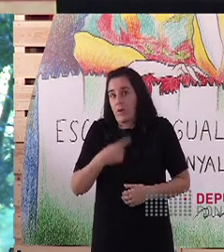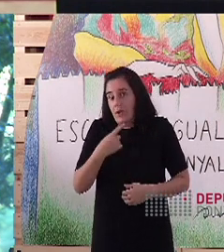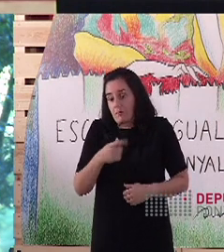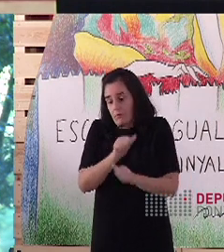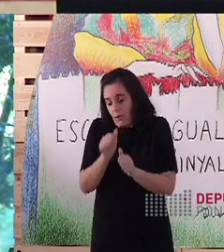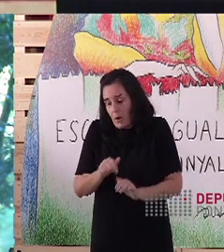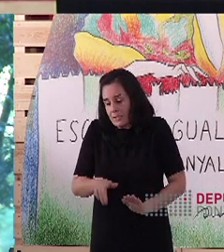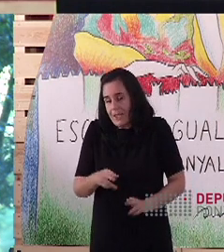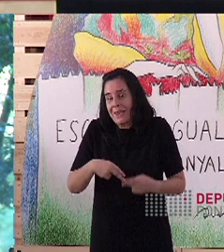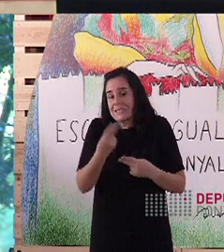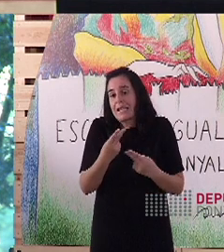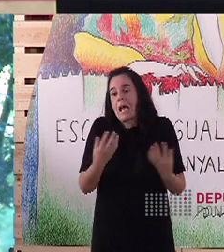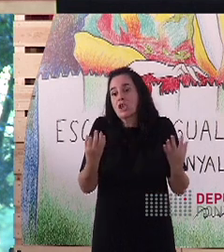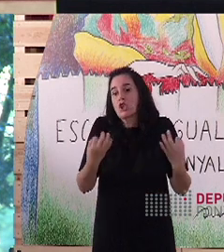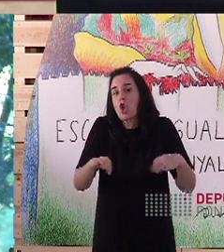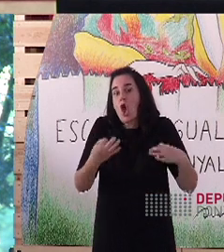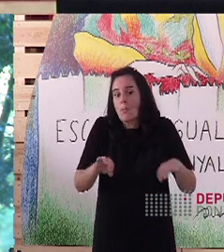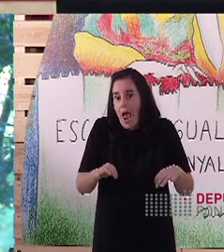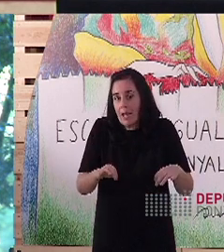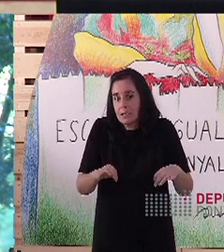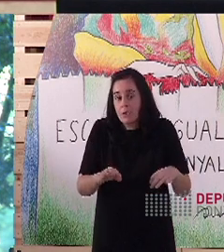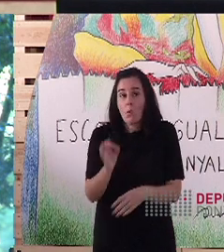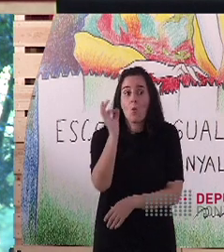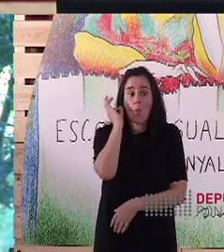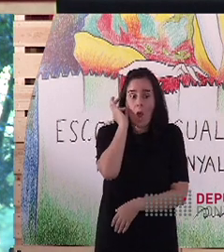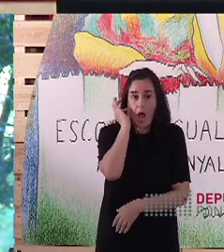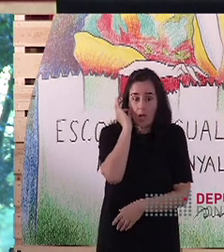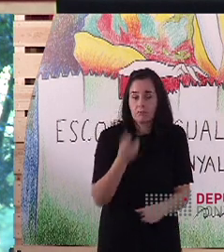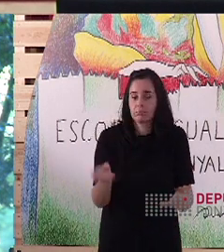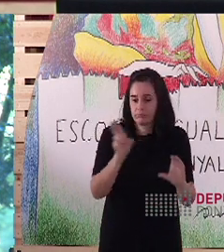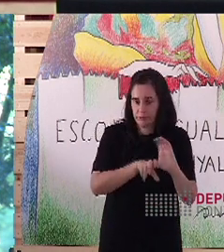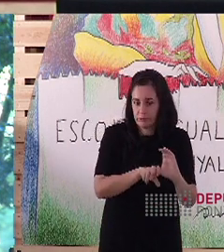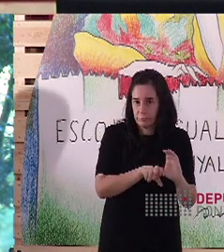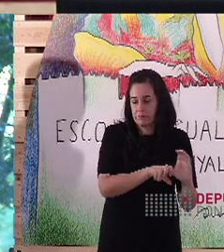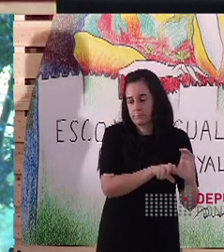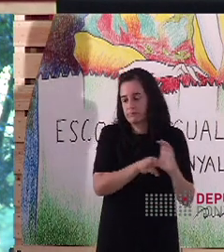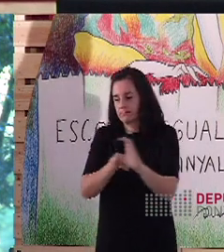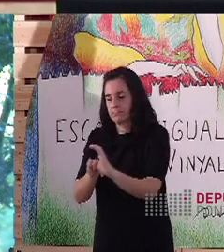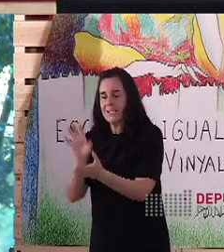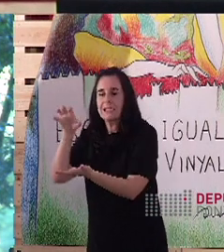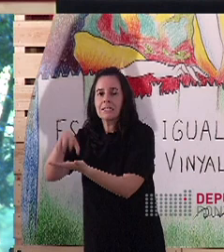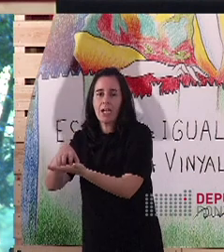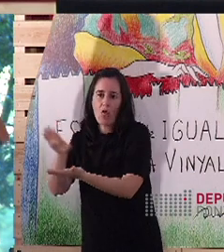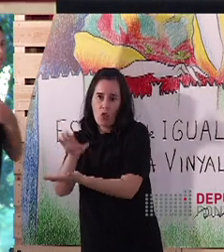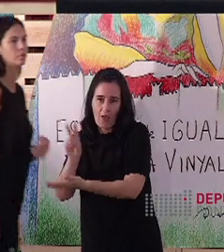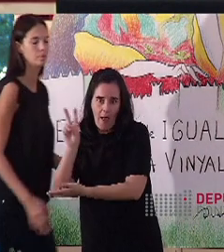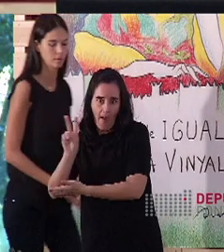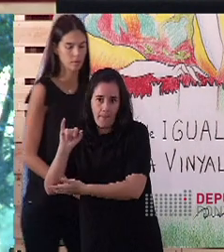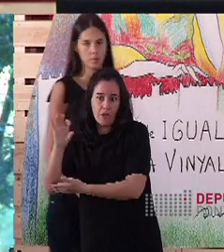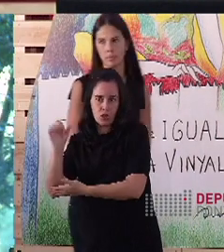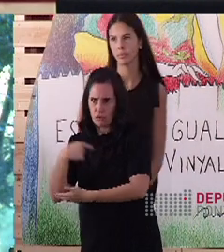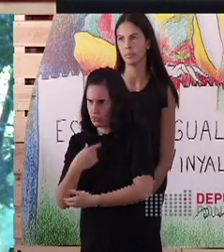manera, normales, entre comillas, recogen a una mujer, la llevan a un chalet del Viso, lo que os estoy contando todo es verdad